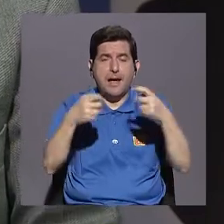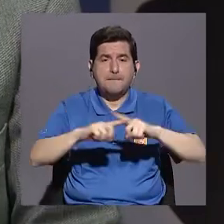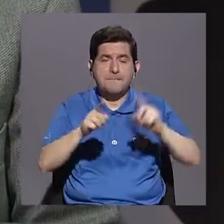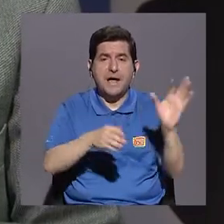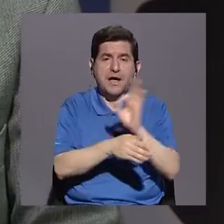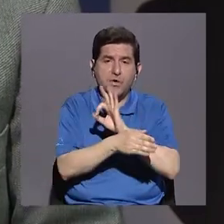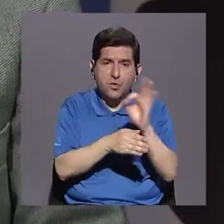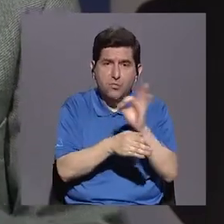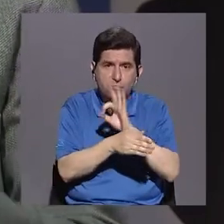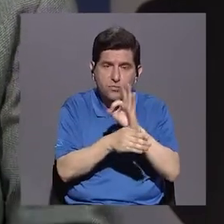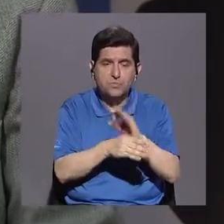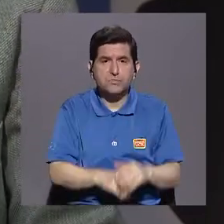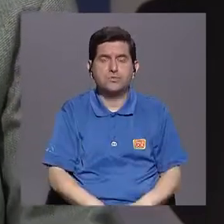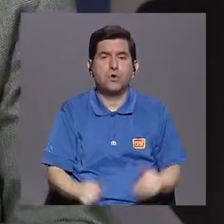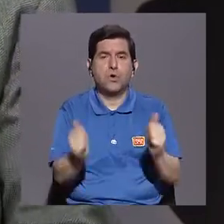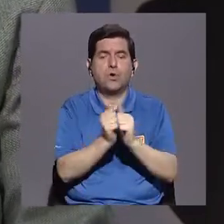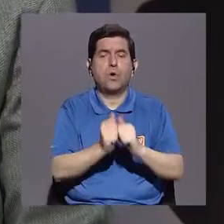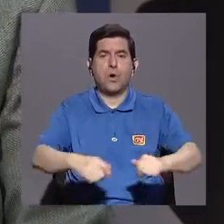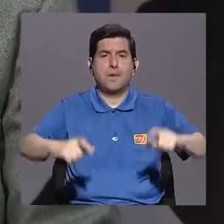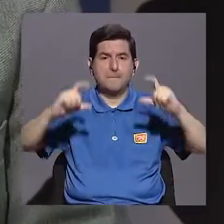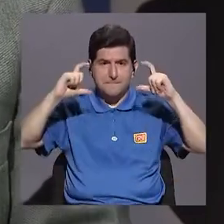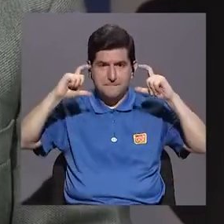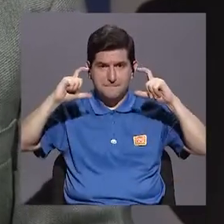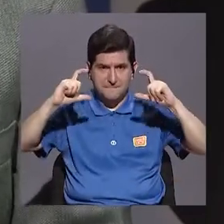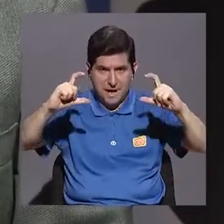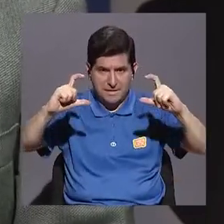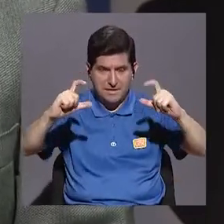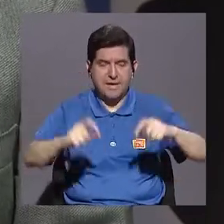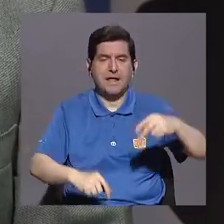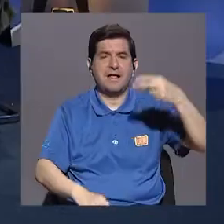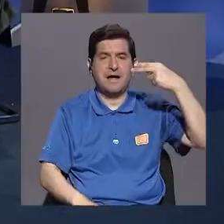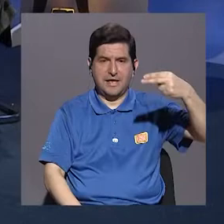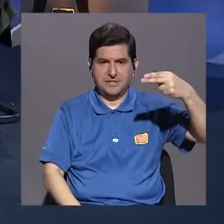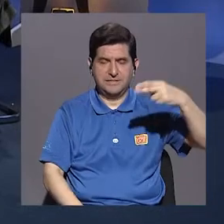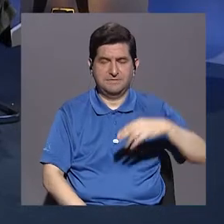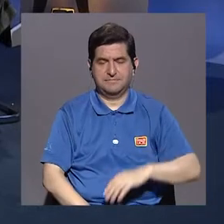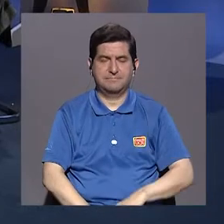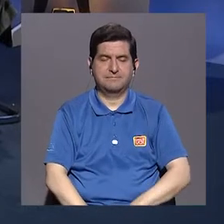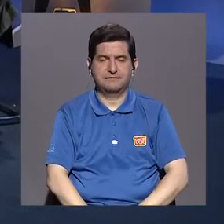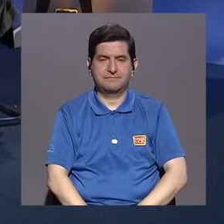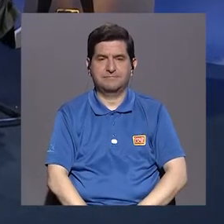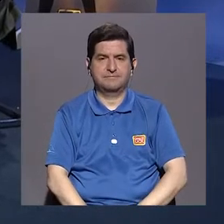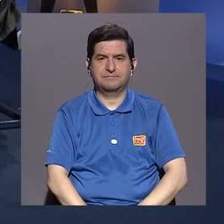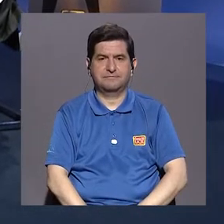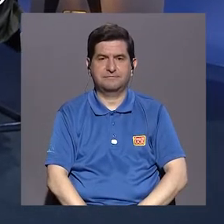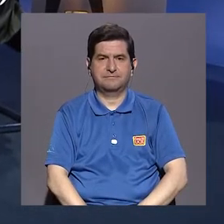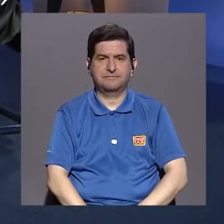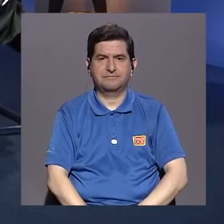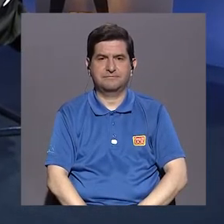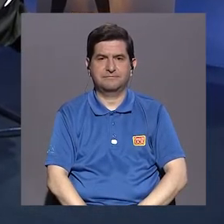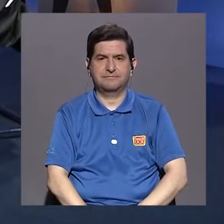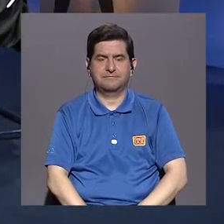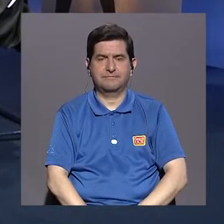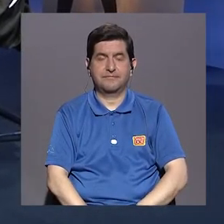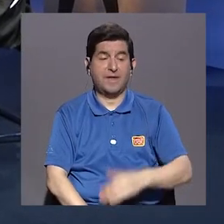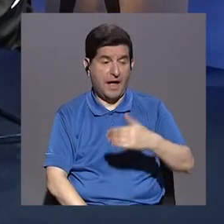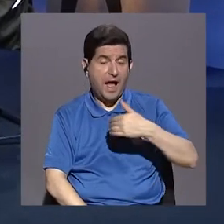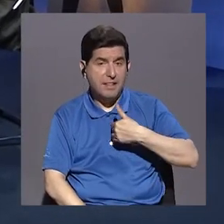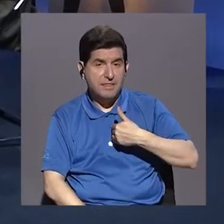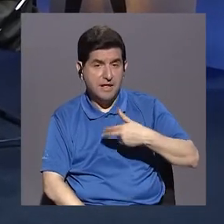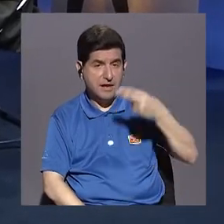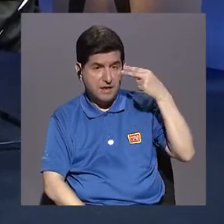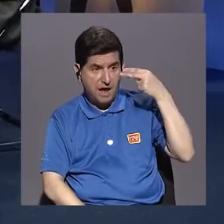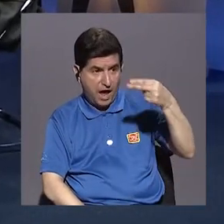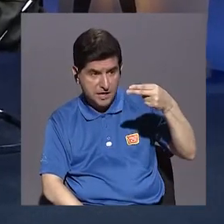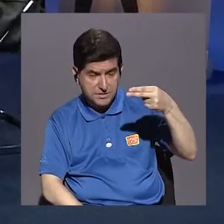funcionan con pilas de hidrógeno entonces se obtienen se tiene hidrógeno